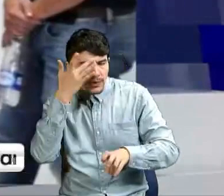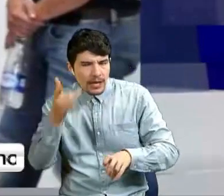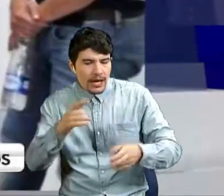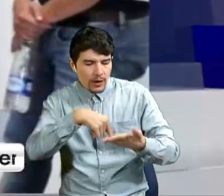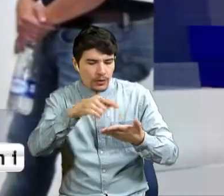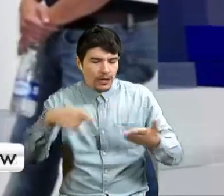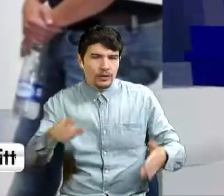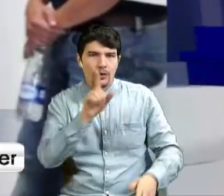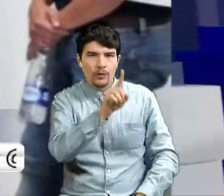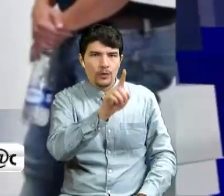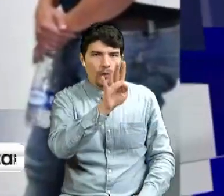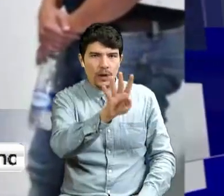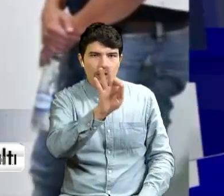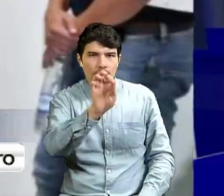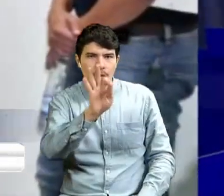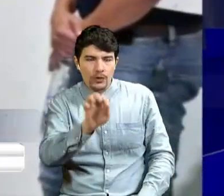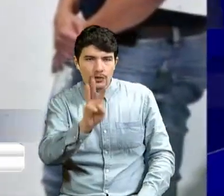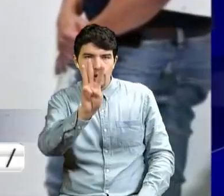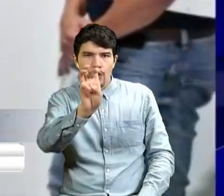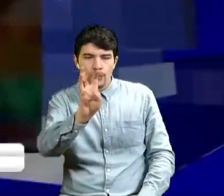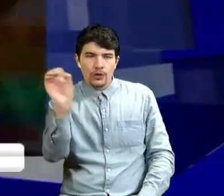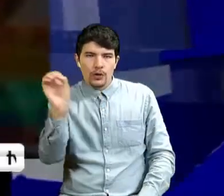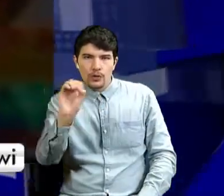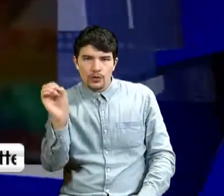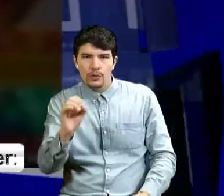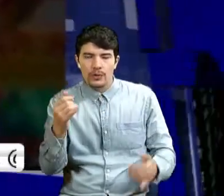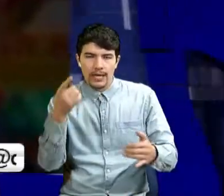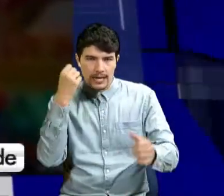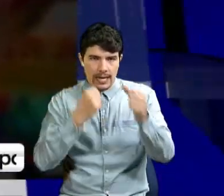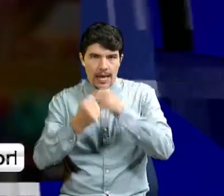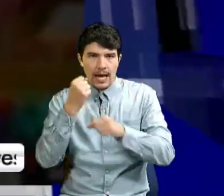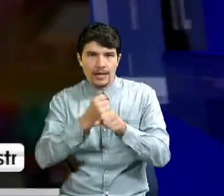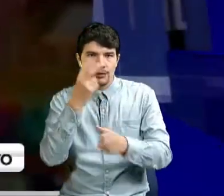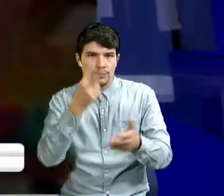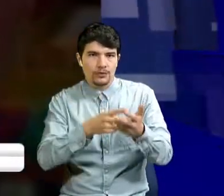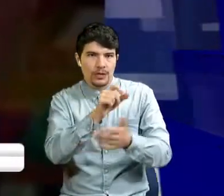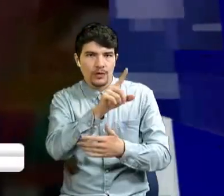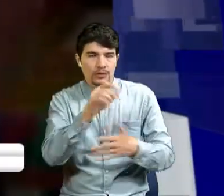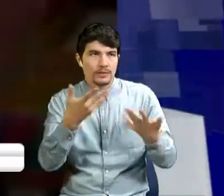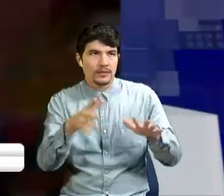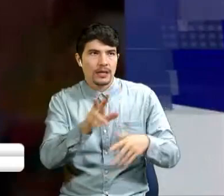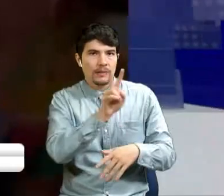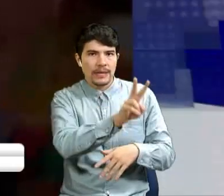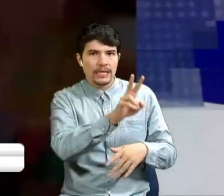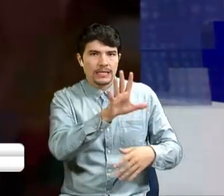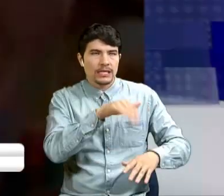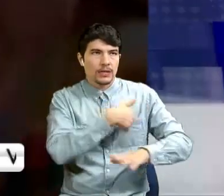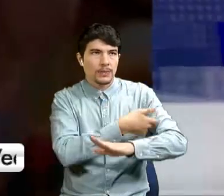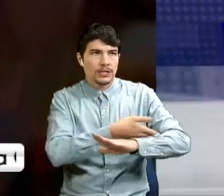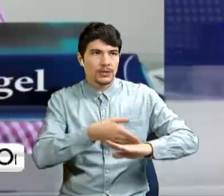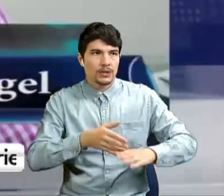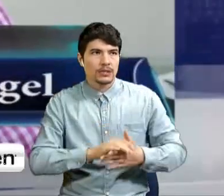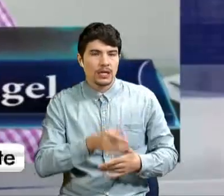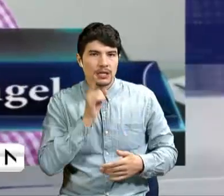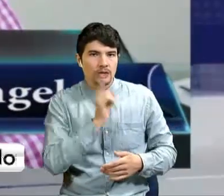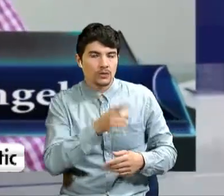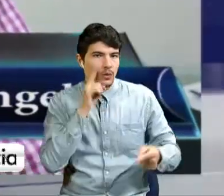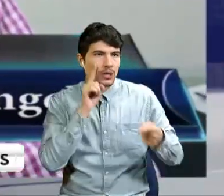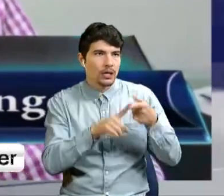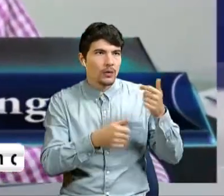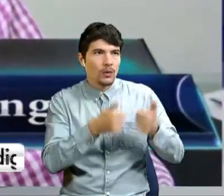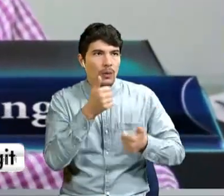número 148 del 8 de octubre del año 2011, por un valor de 25 millones de pesos y que tenía por